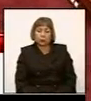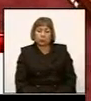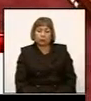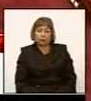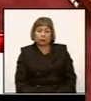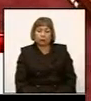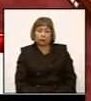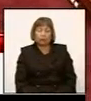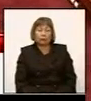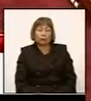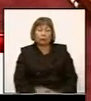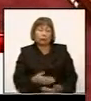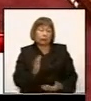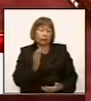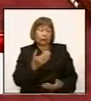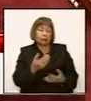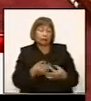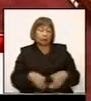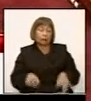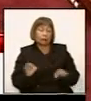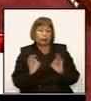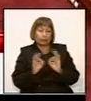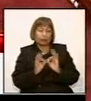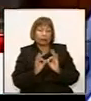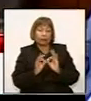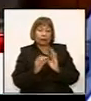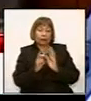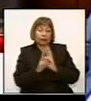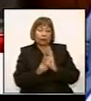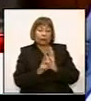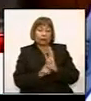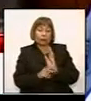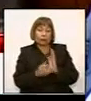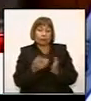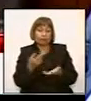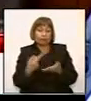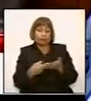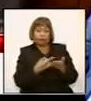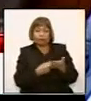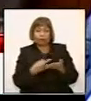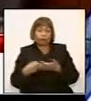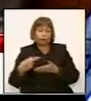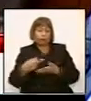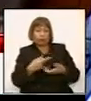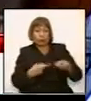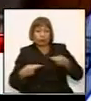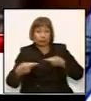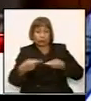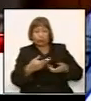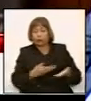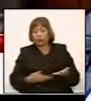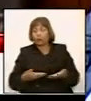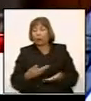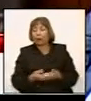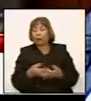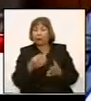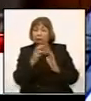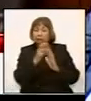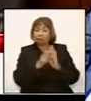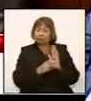Presidente, me parece importante la legislación que se está discutiendo. En el fondo lo que estamos discutiendo es la prueba